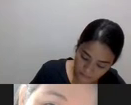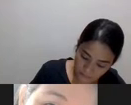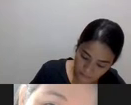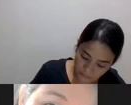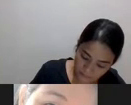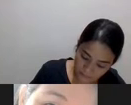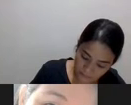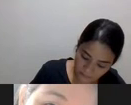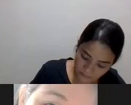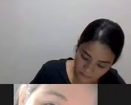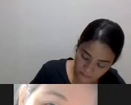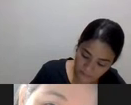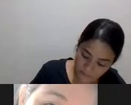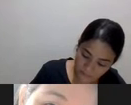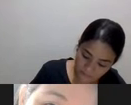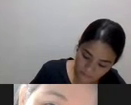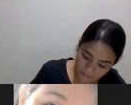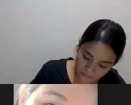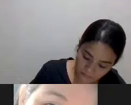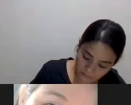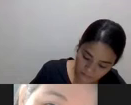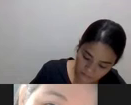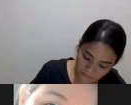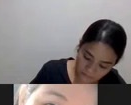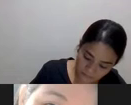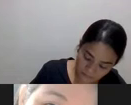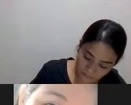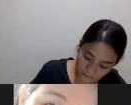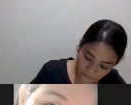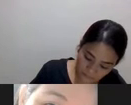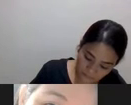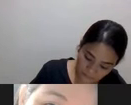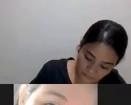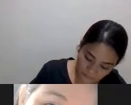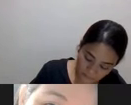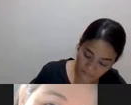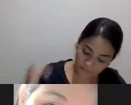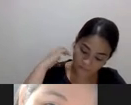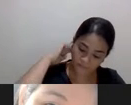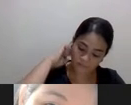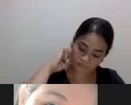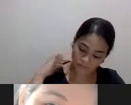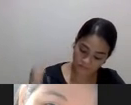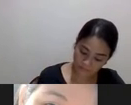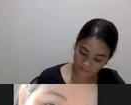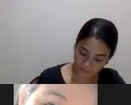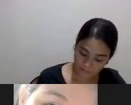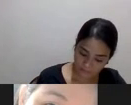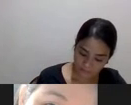hacen las restricciones, cosas así. Por ahora estamos en la práctica de lo que vimos